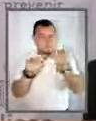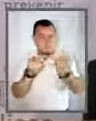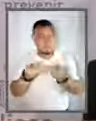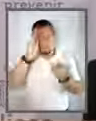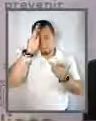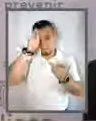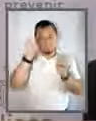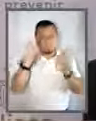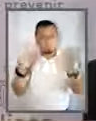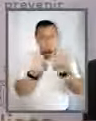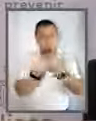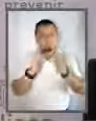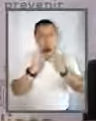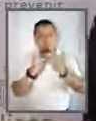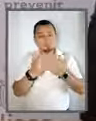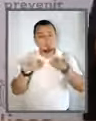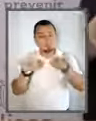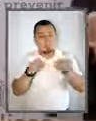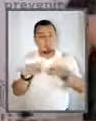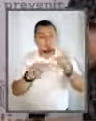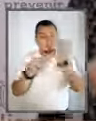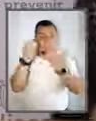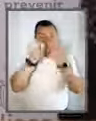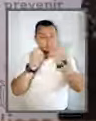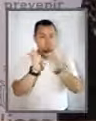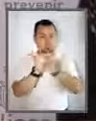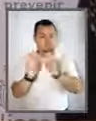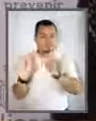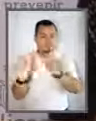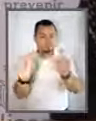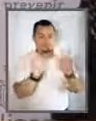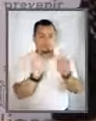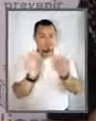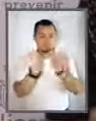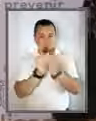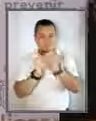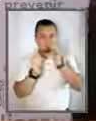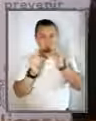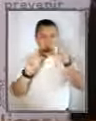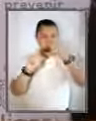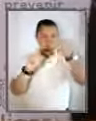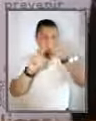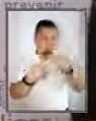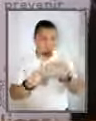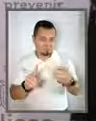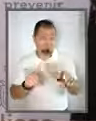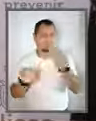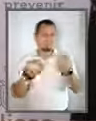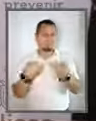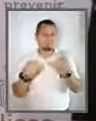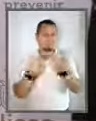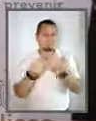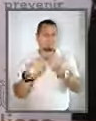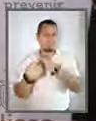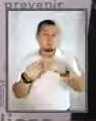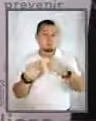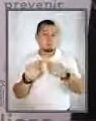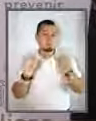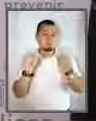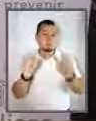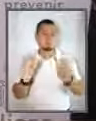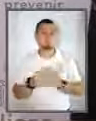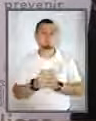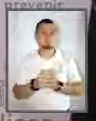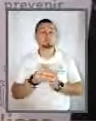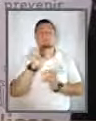cabo reuniones de trabajo y de coordinación para complementar todas y cada una de nuestras atribuciones. En